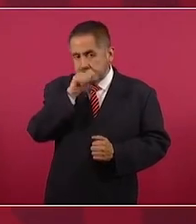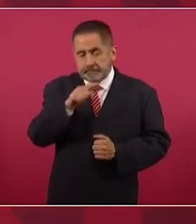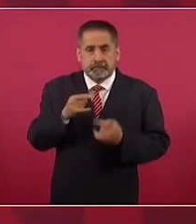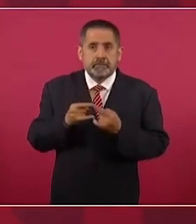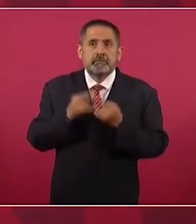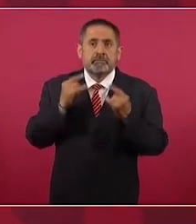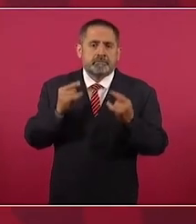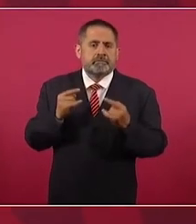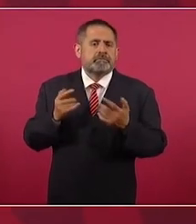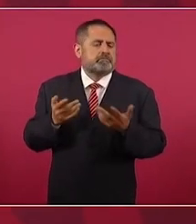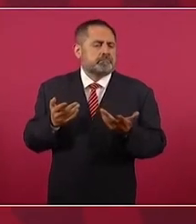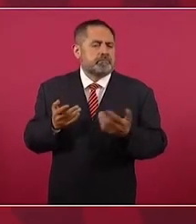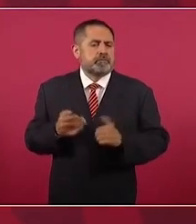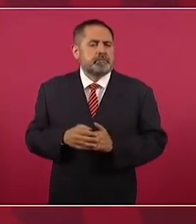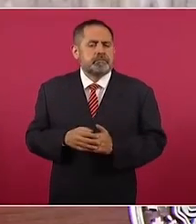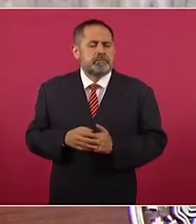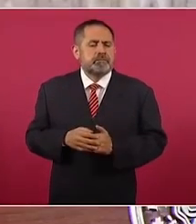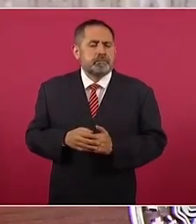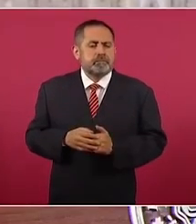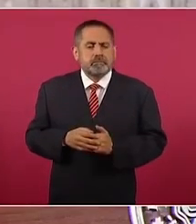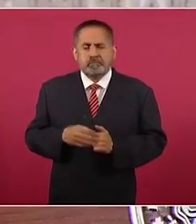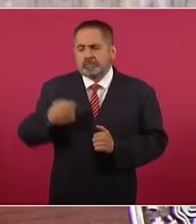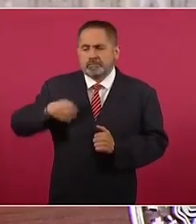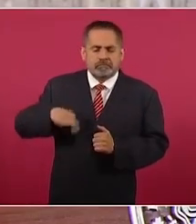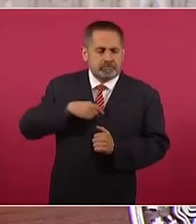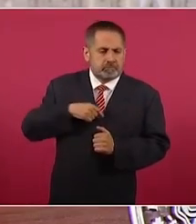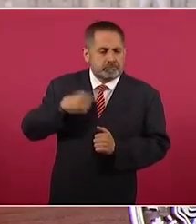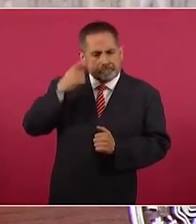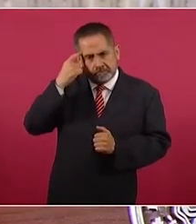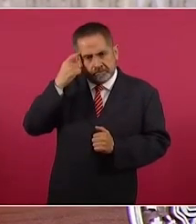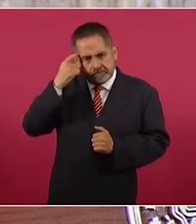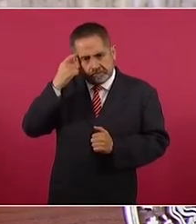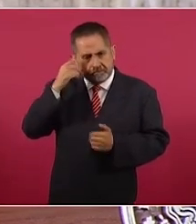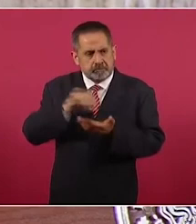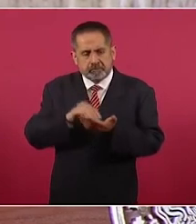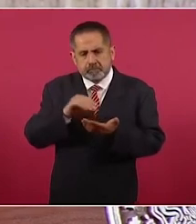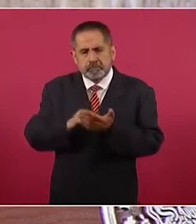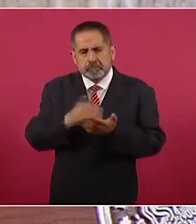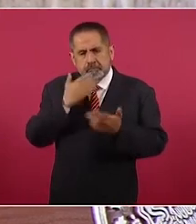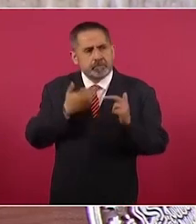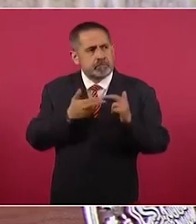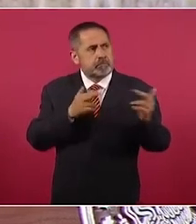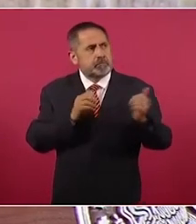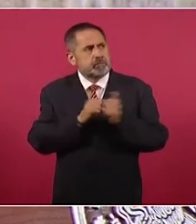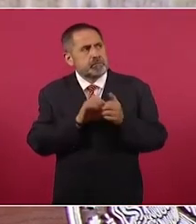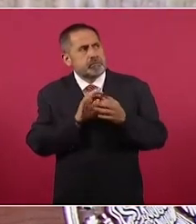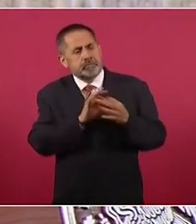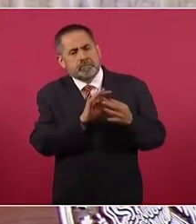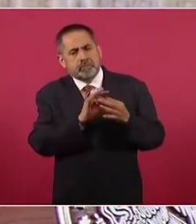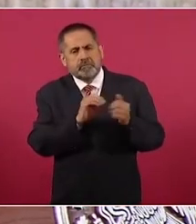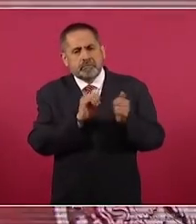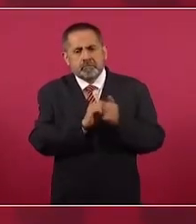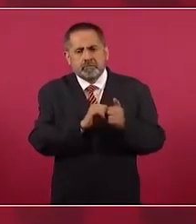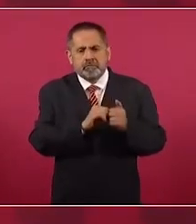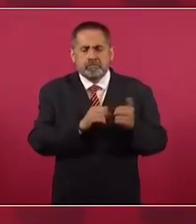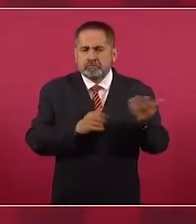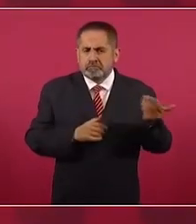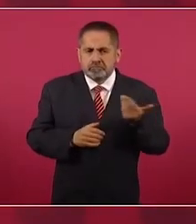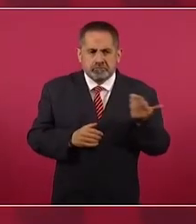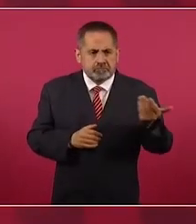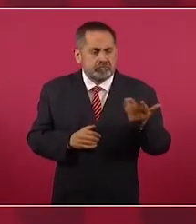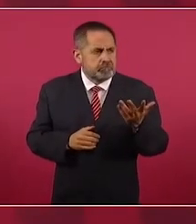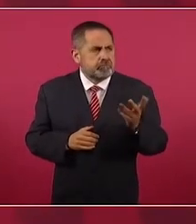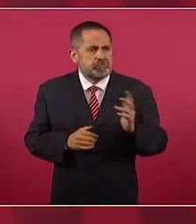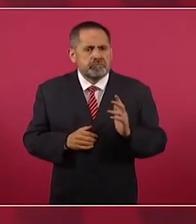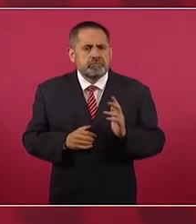históricamente hemos mantenido relaciones económicas y comerciales,